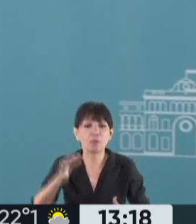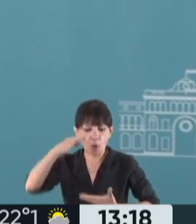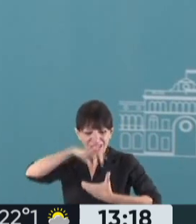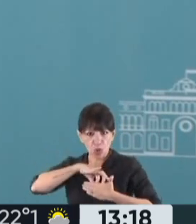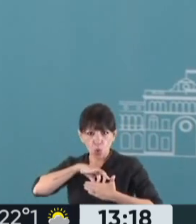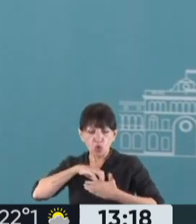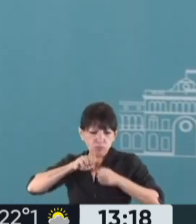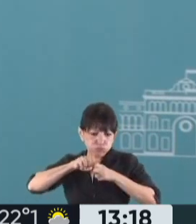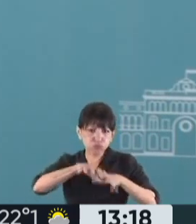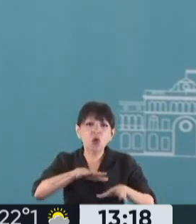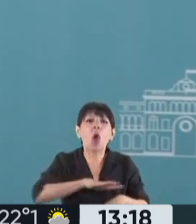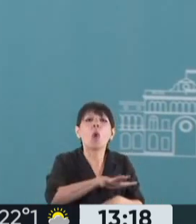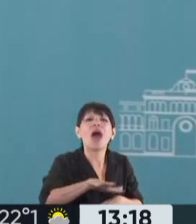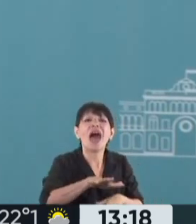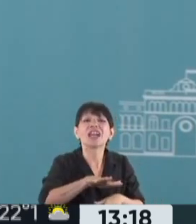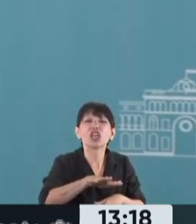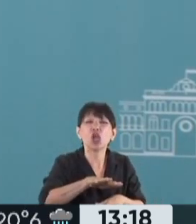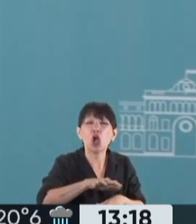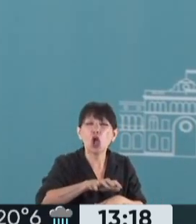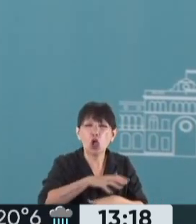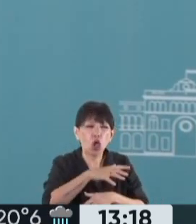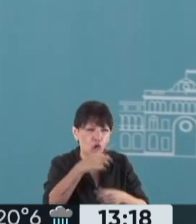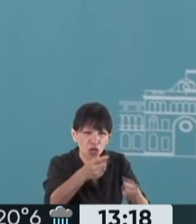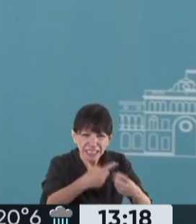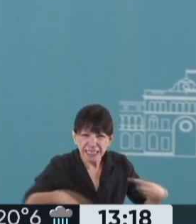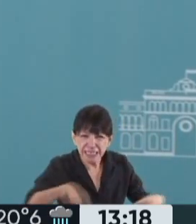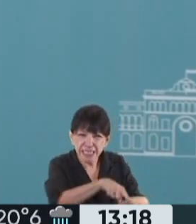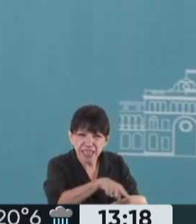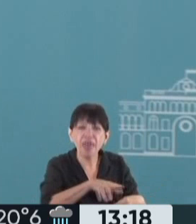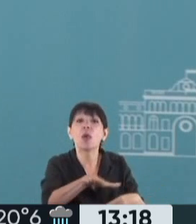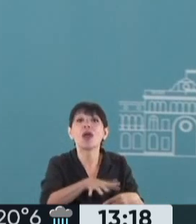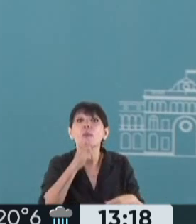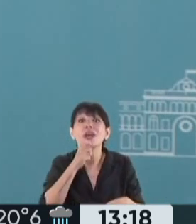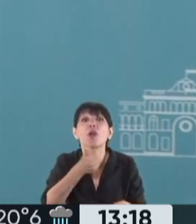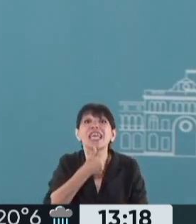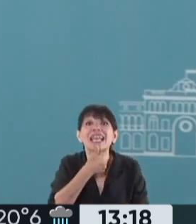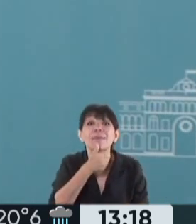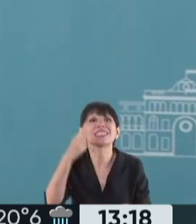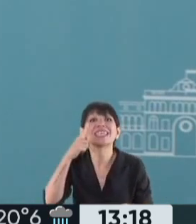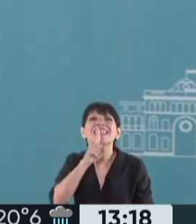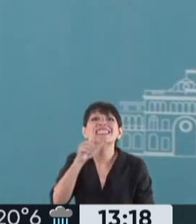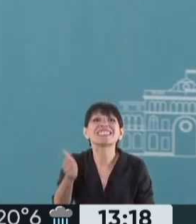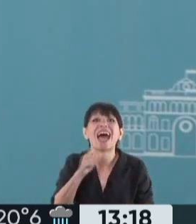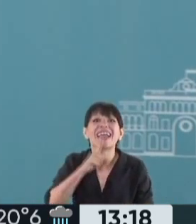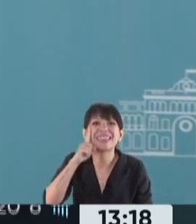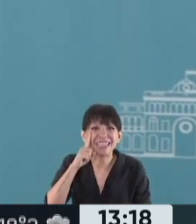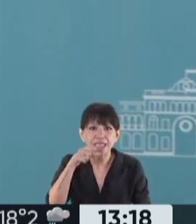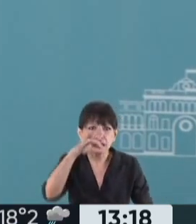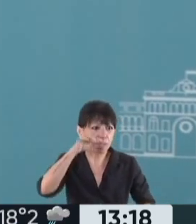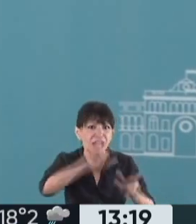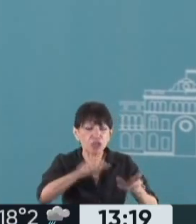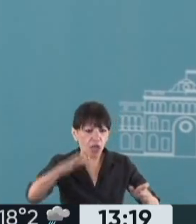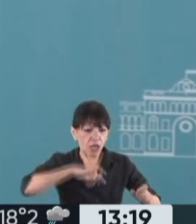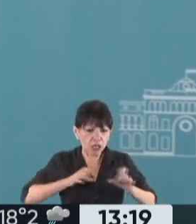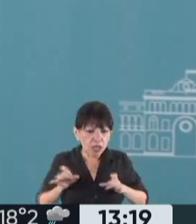Si el virus entra a Itatí, ¿qué hacemos? Y me acuerdo del día que el virus entró a Itatí, que tuvimos los primeros casos y que era la desesperación de esto es imparable,